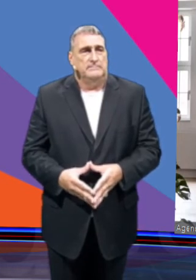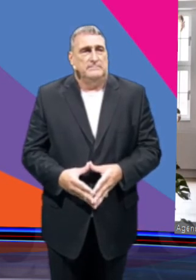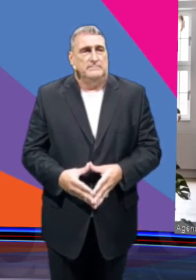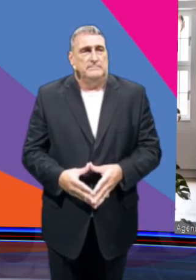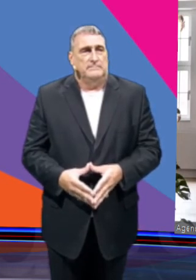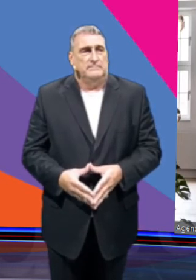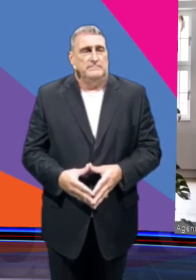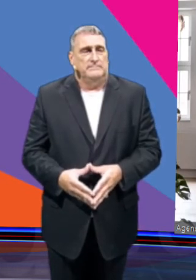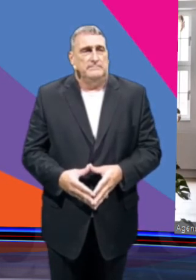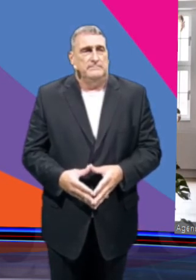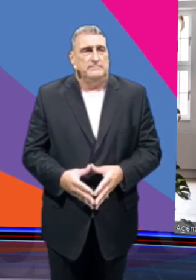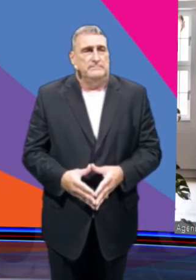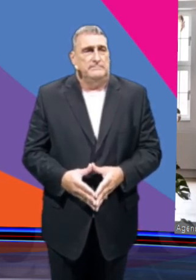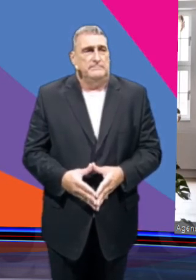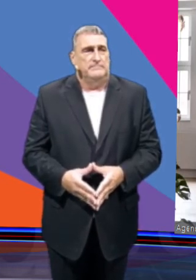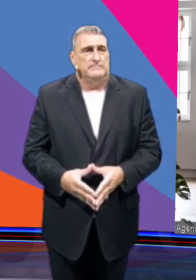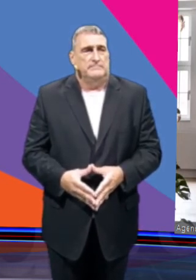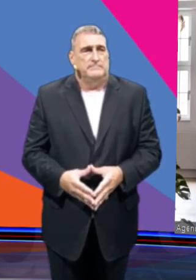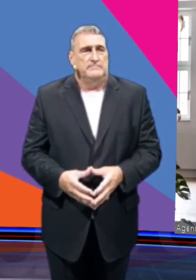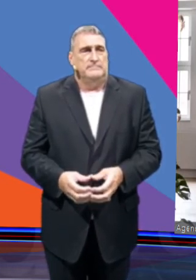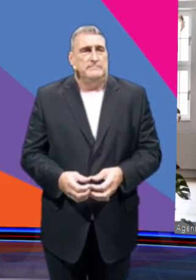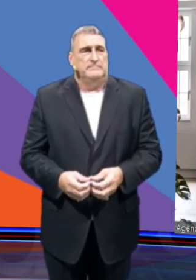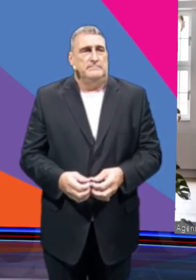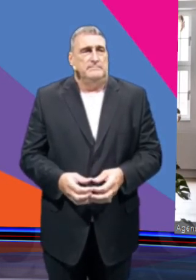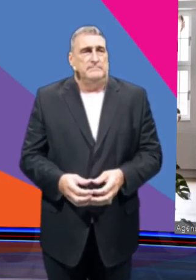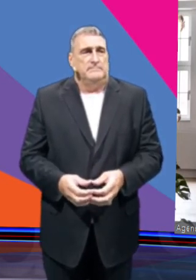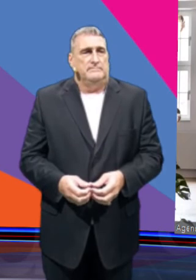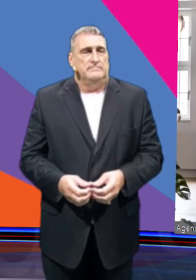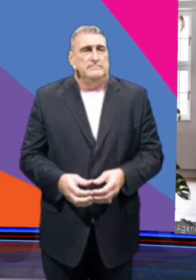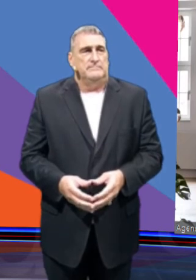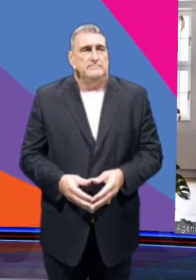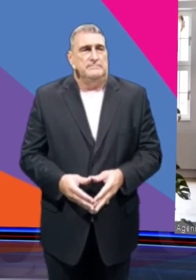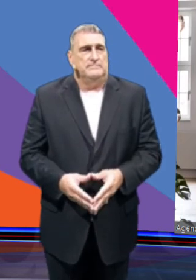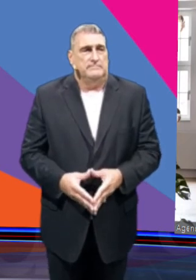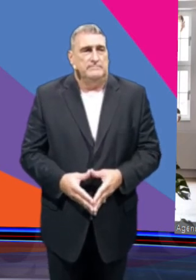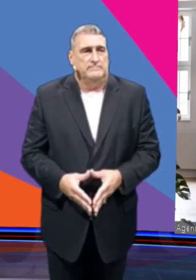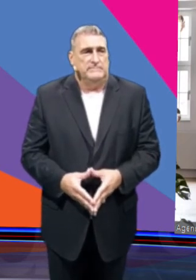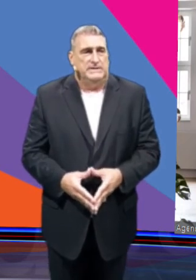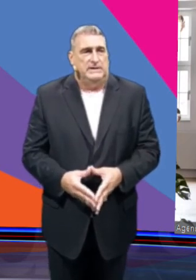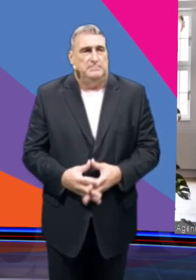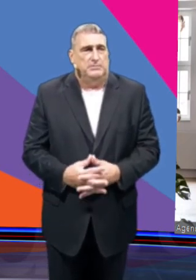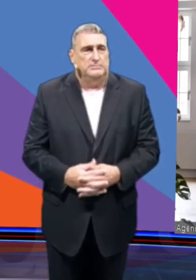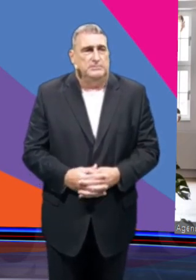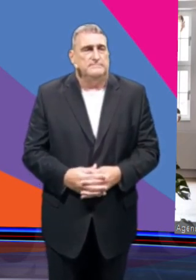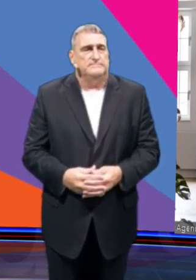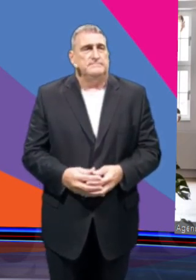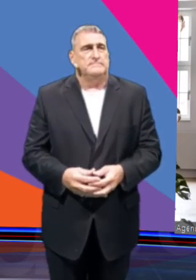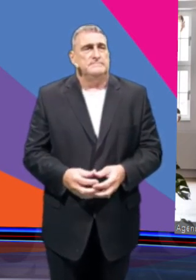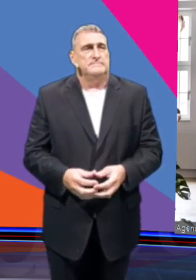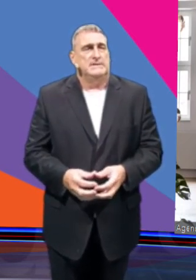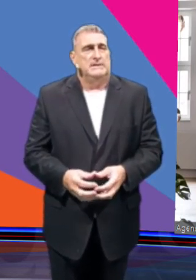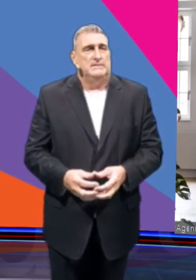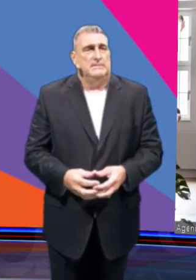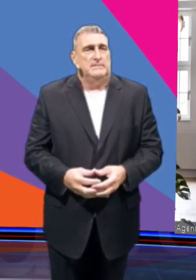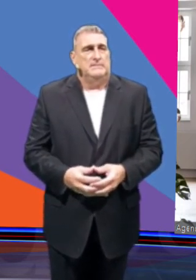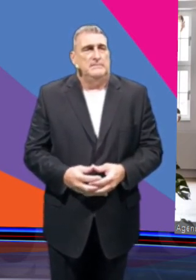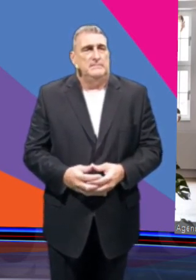a convivir hasta que aparezca pronto. Lo repito. Sí, pronto. Hasta que